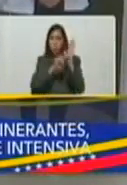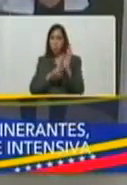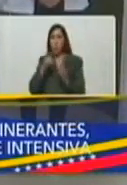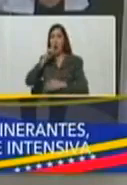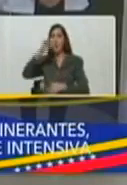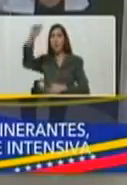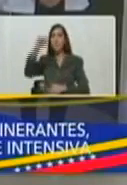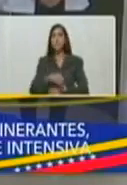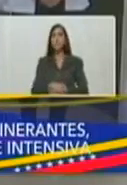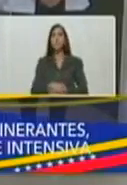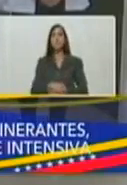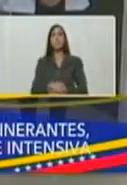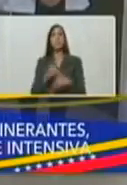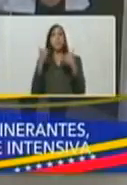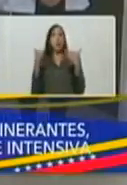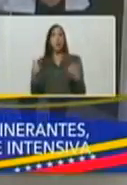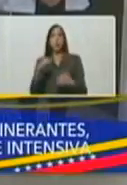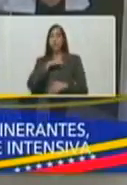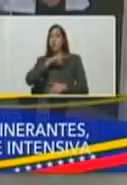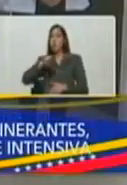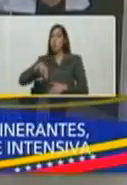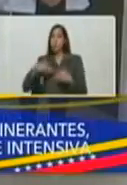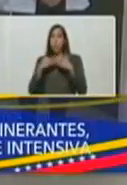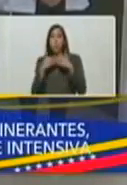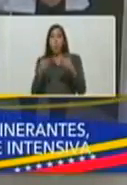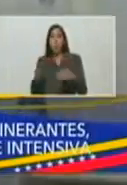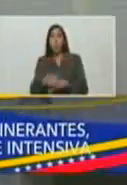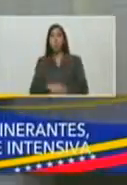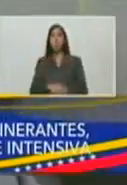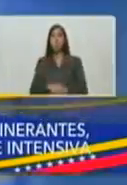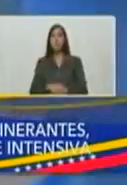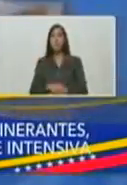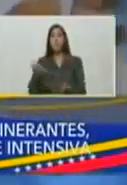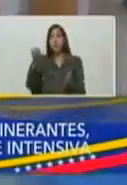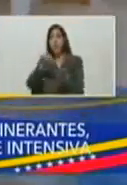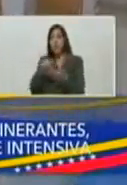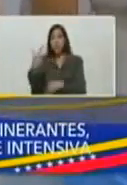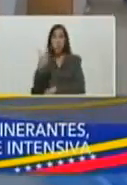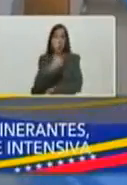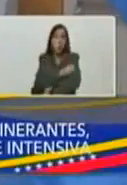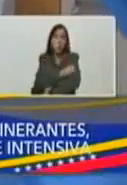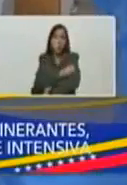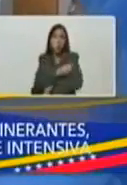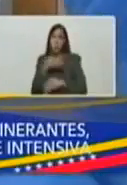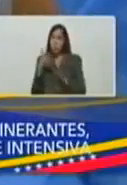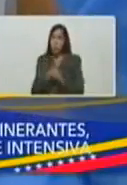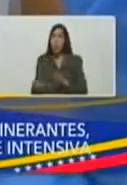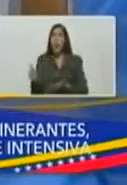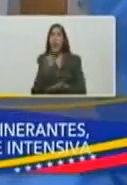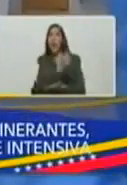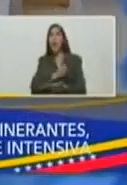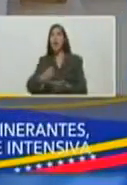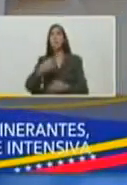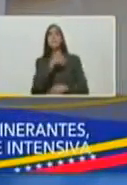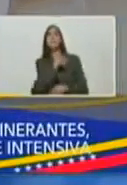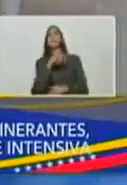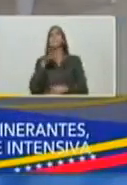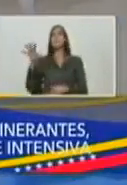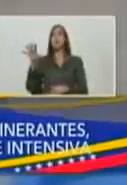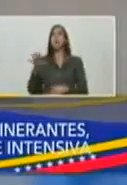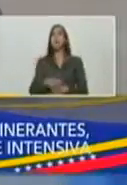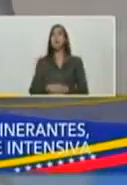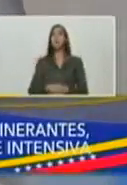esta oportunidad estamos aperturando un centro de vacunación en la farmacia de Farmapatria